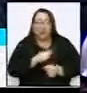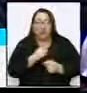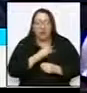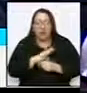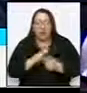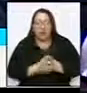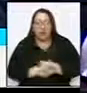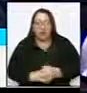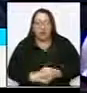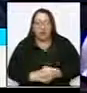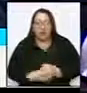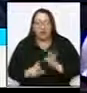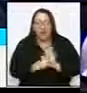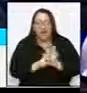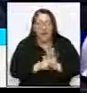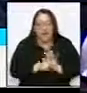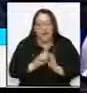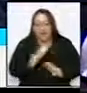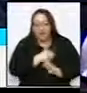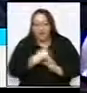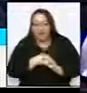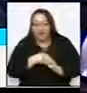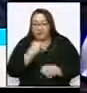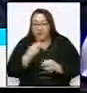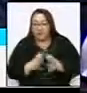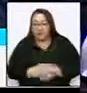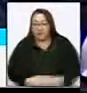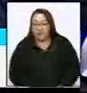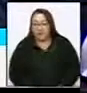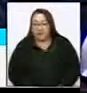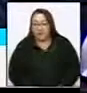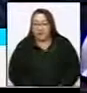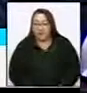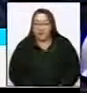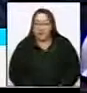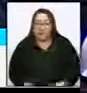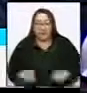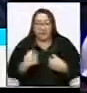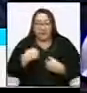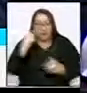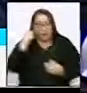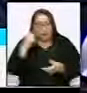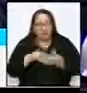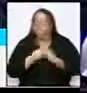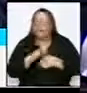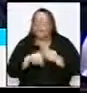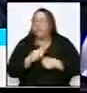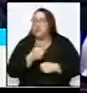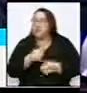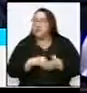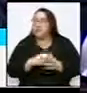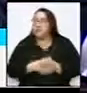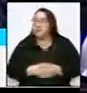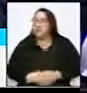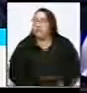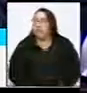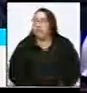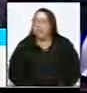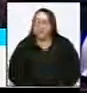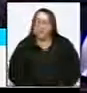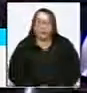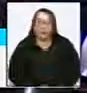Estado, legislativo, ejecutivo y judicial, tenemos que considerar también otros poderes a través de los